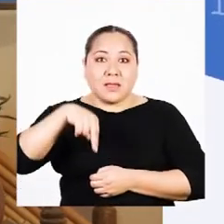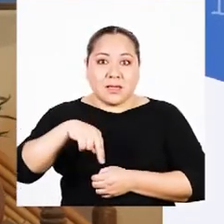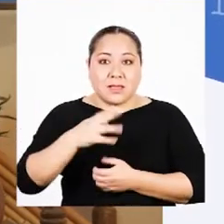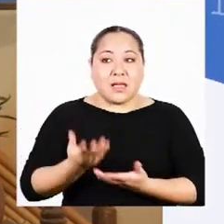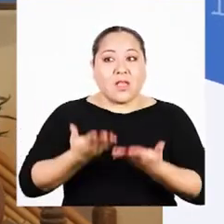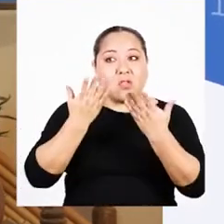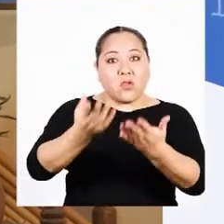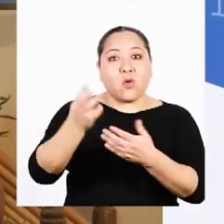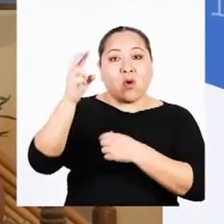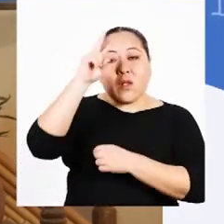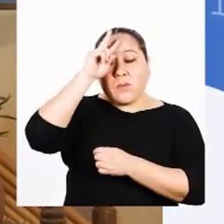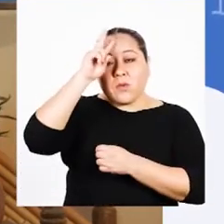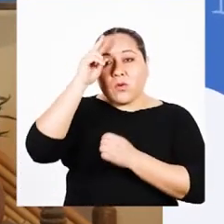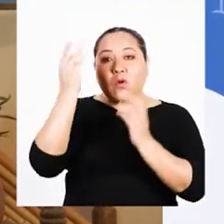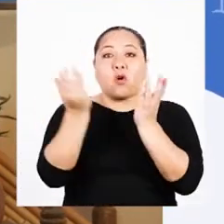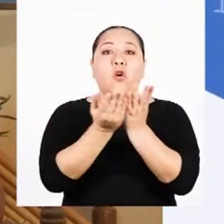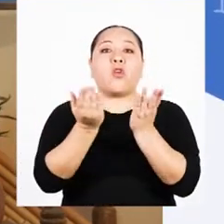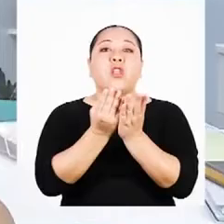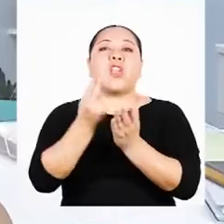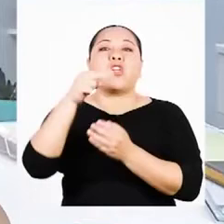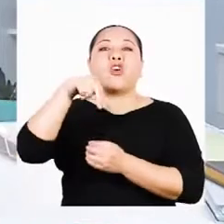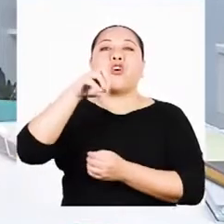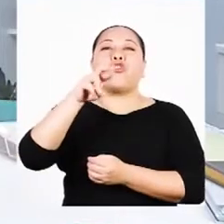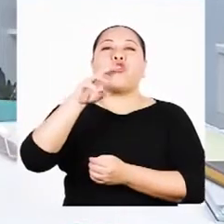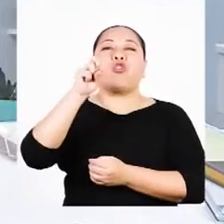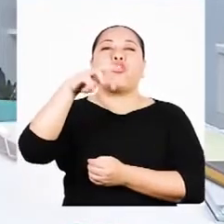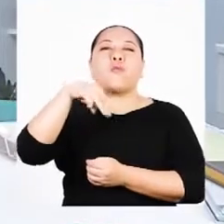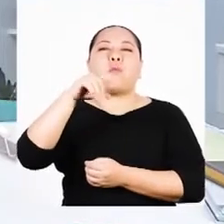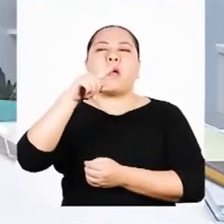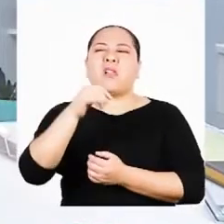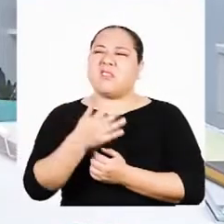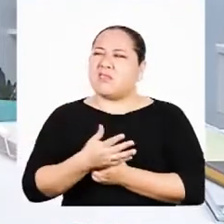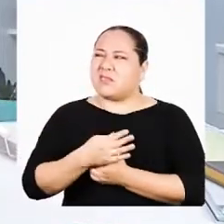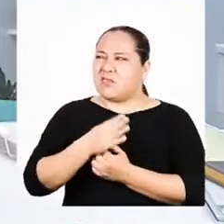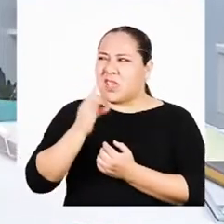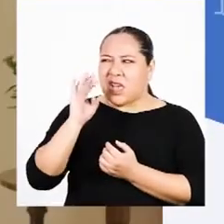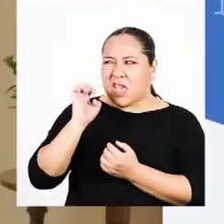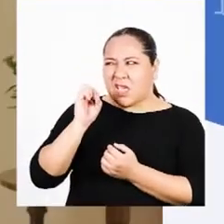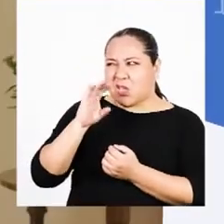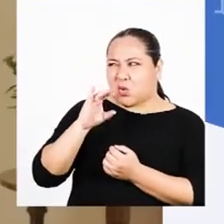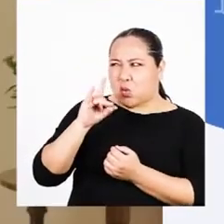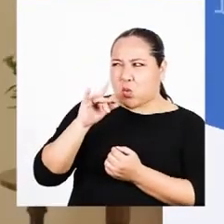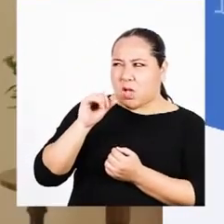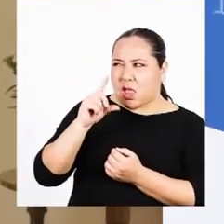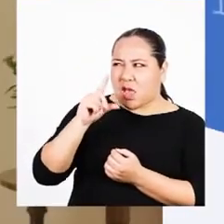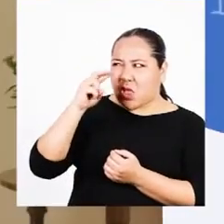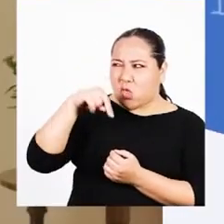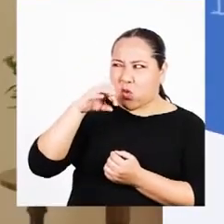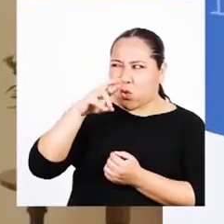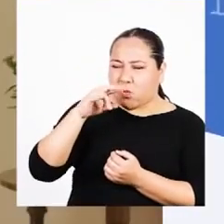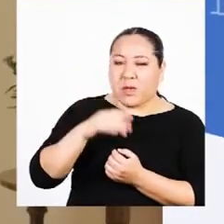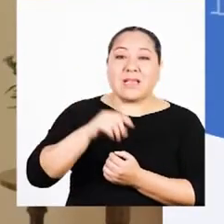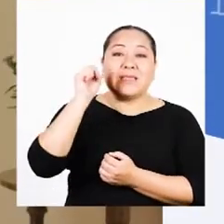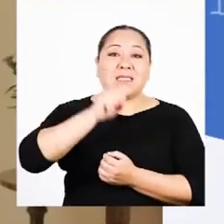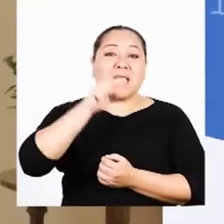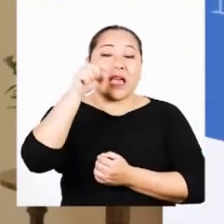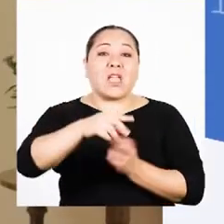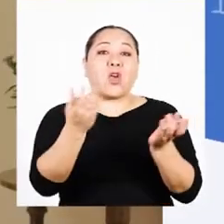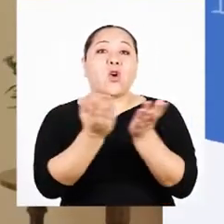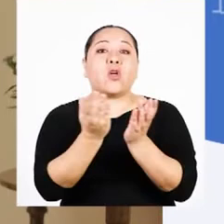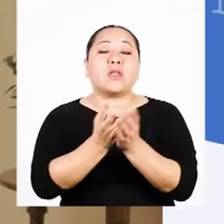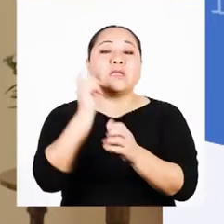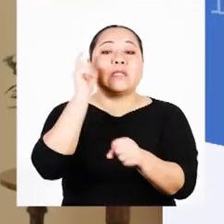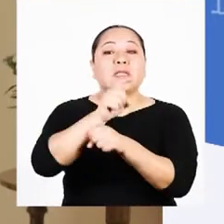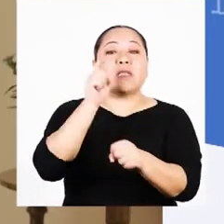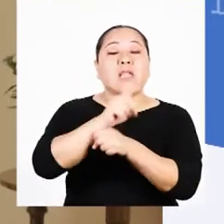le dio al Perú la Escuela Normal. ¿Escuela Normal? Sí, así se denominaba a la escuela